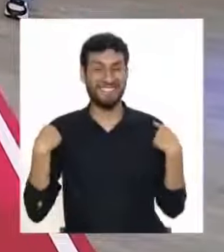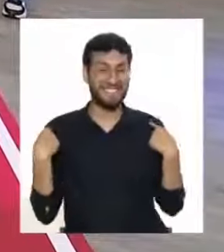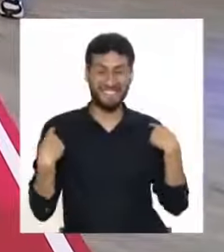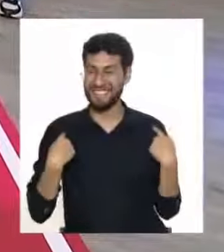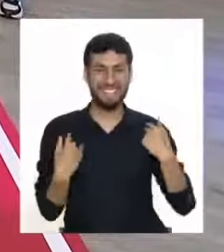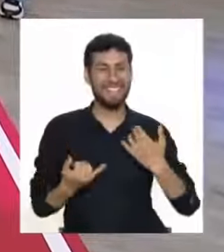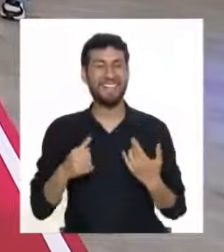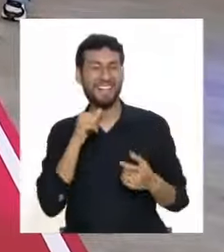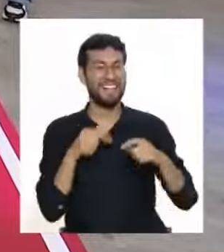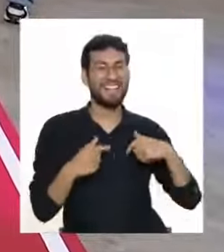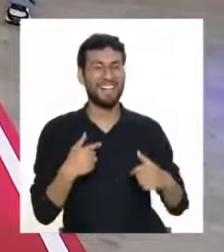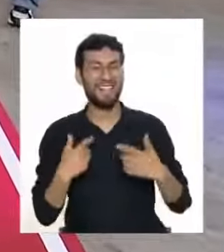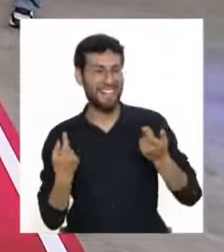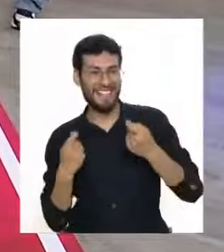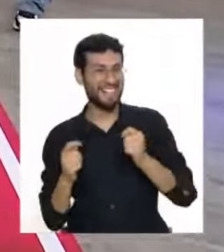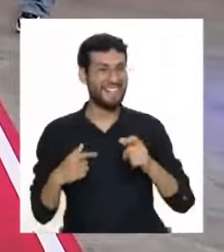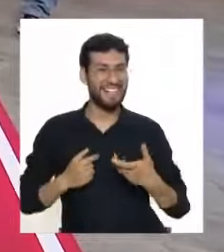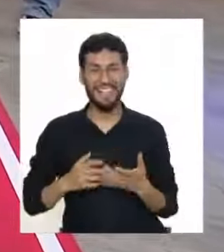eso, me falta cadera, pero no importa.